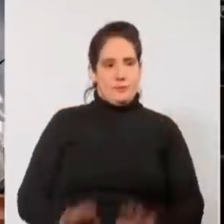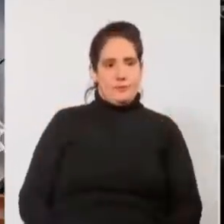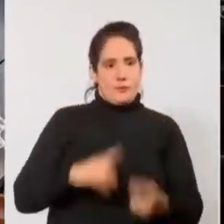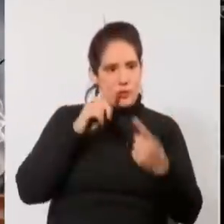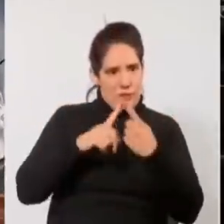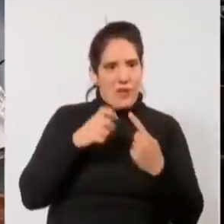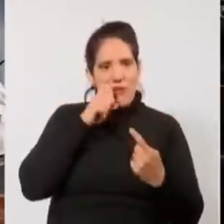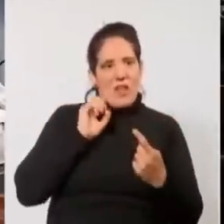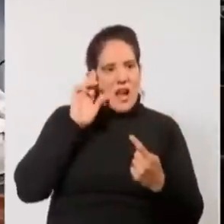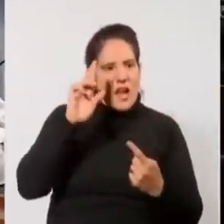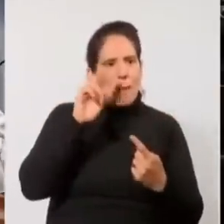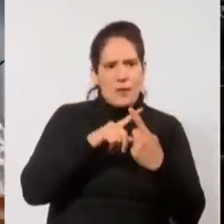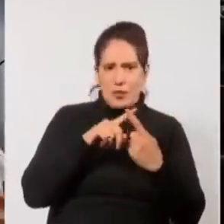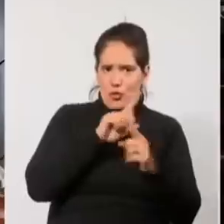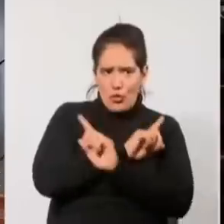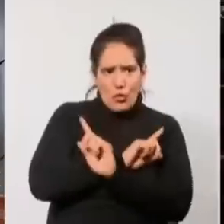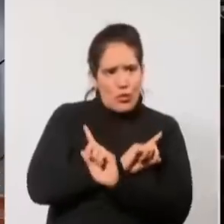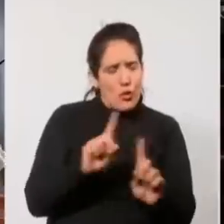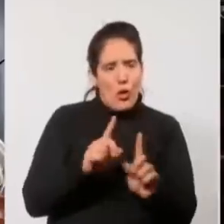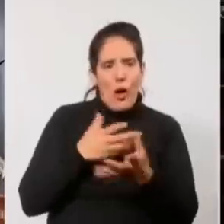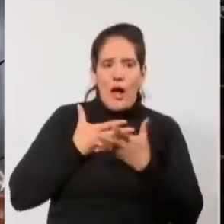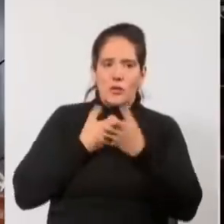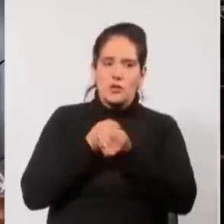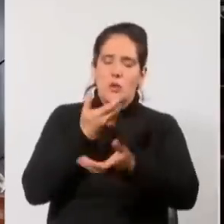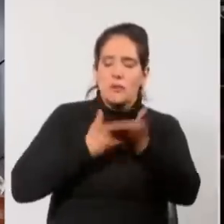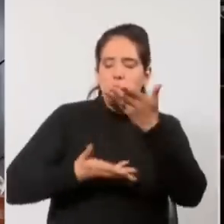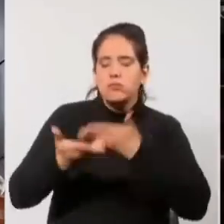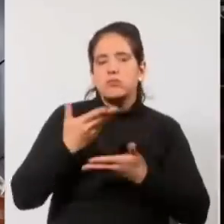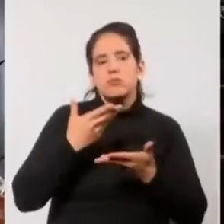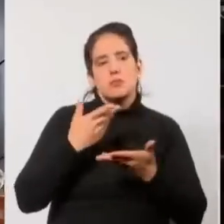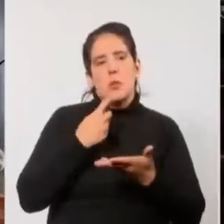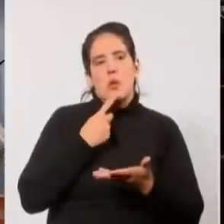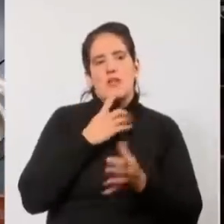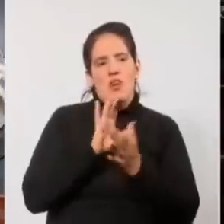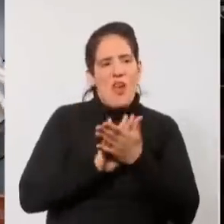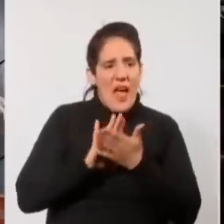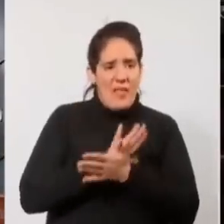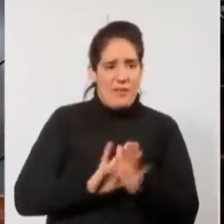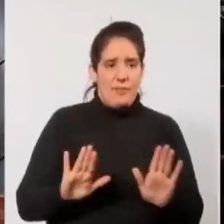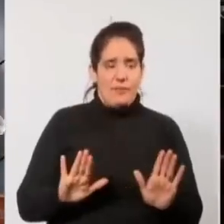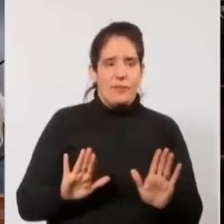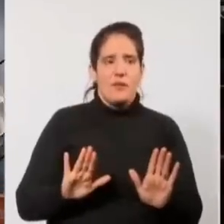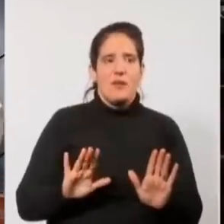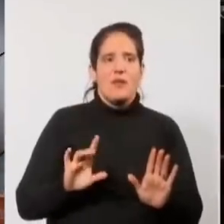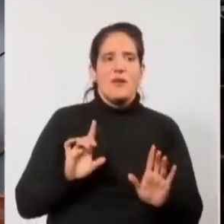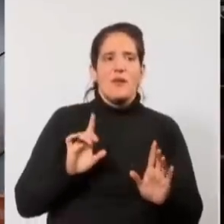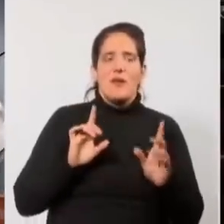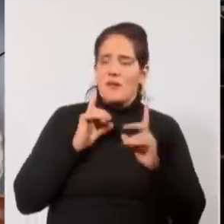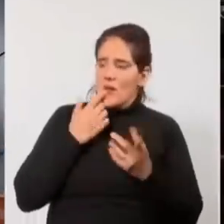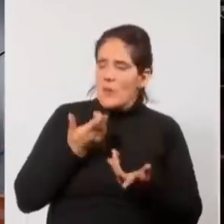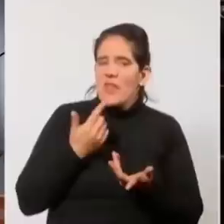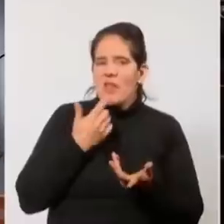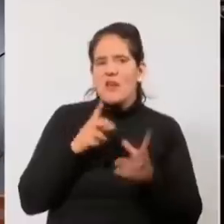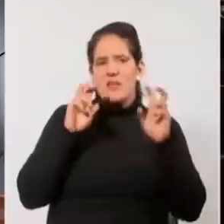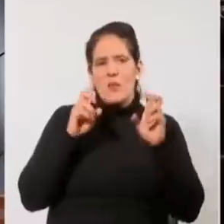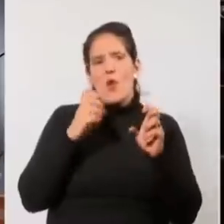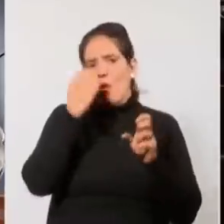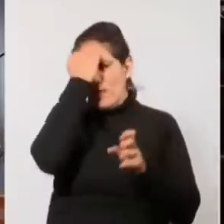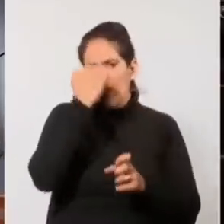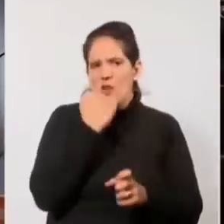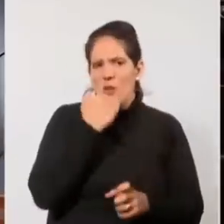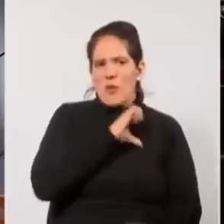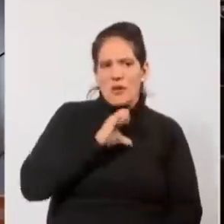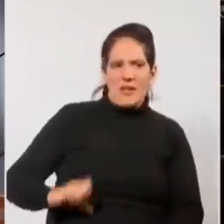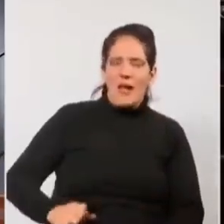de respeto, eso no aporta al debate político. Y todavía nos piden que dejemos de hablar de terrorismo de Estado.